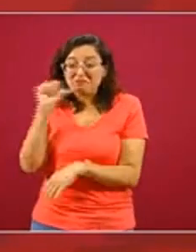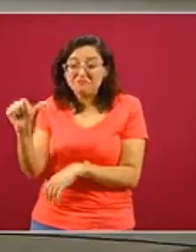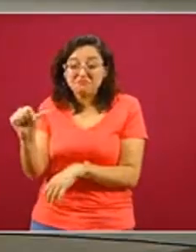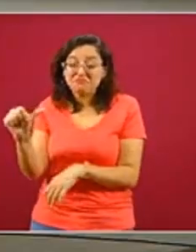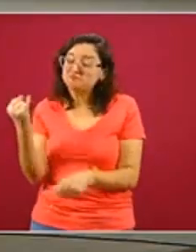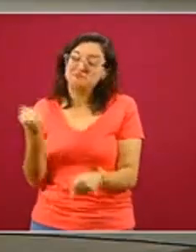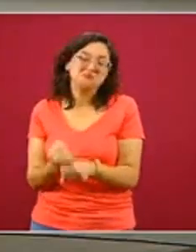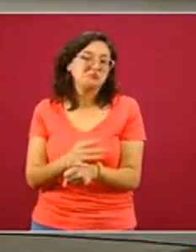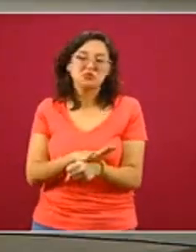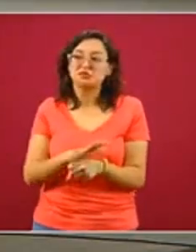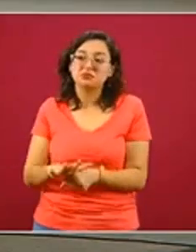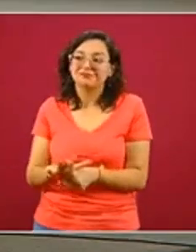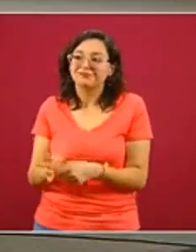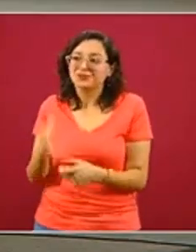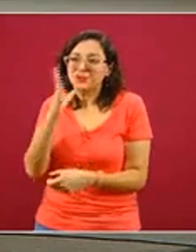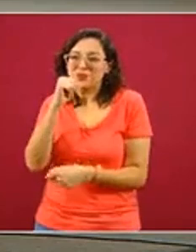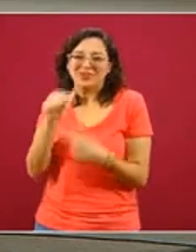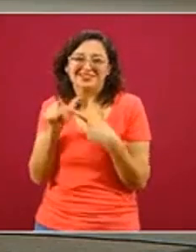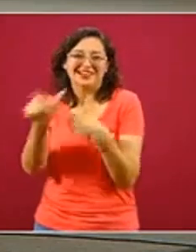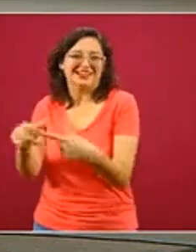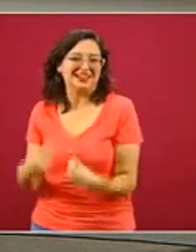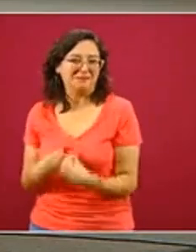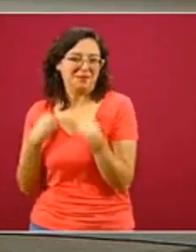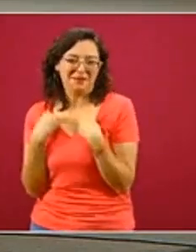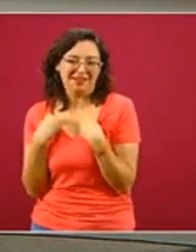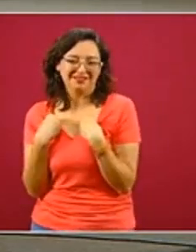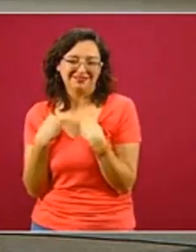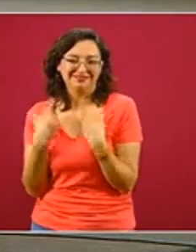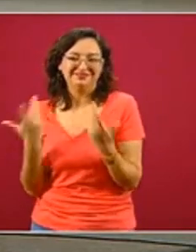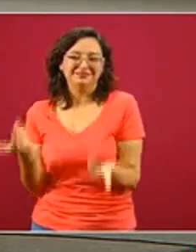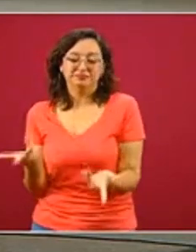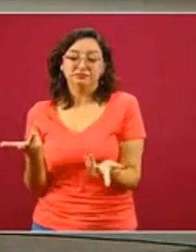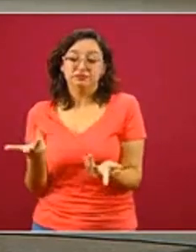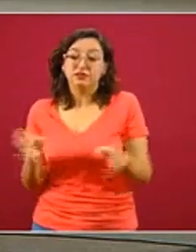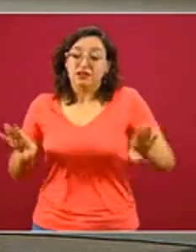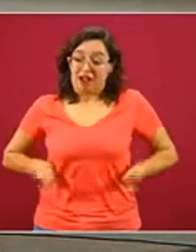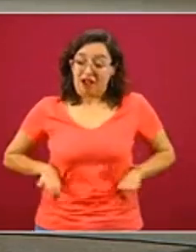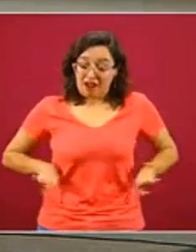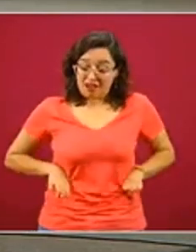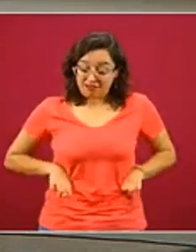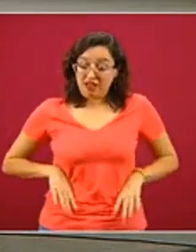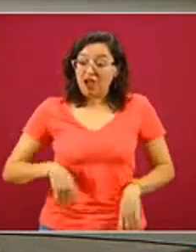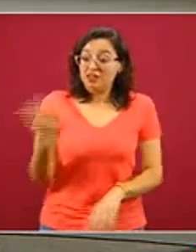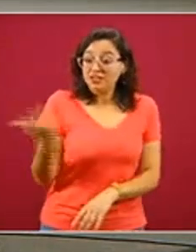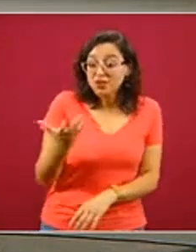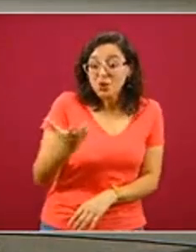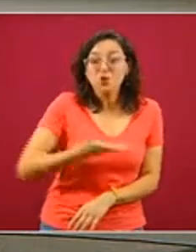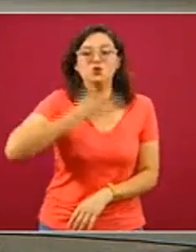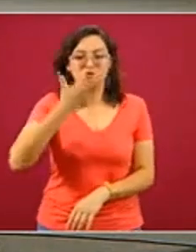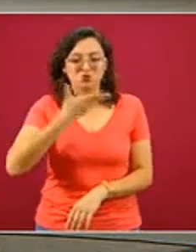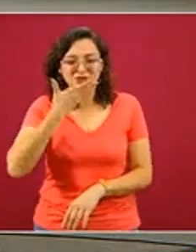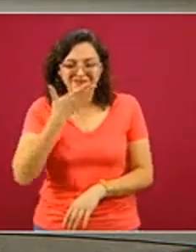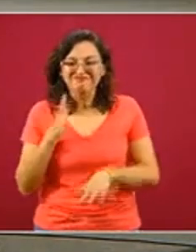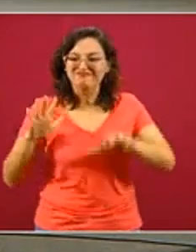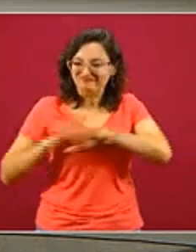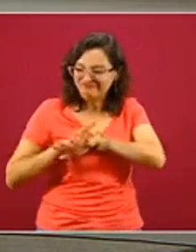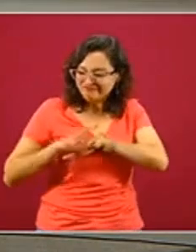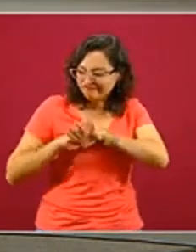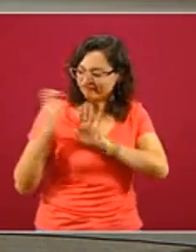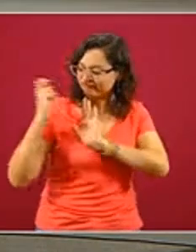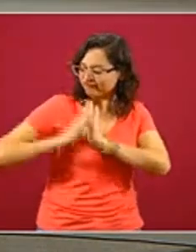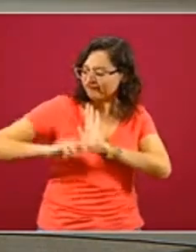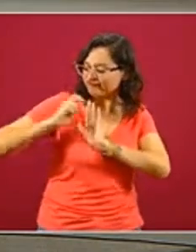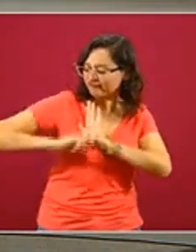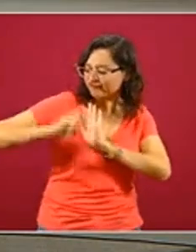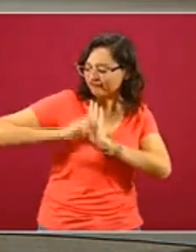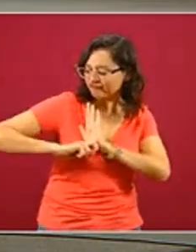de la sociedad. Entonces, lo que sí podemos es incorporar cambios de conducta que nos permitan, en la medida en que regresemos a las